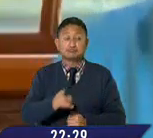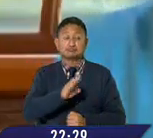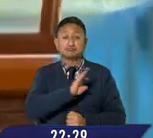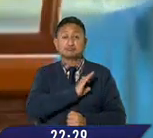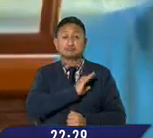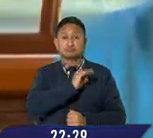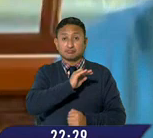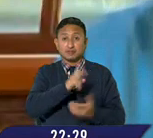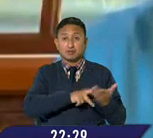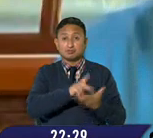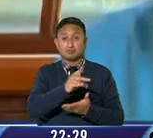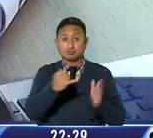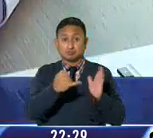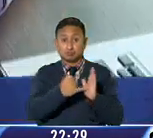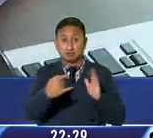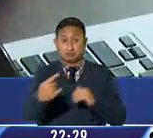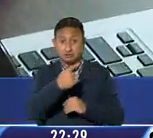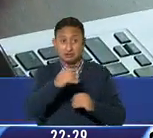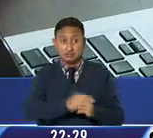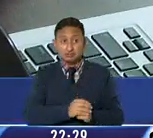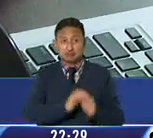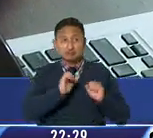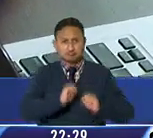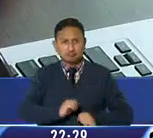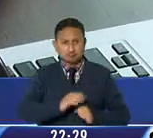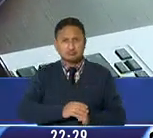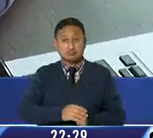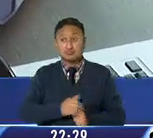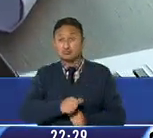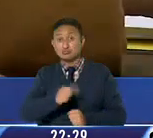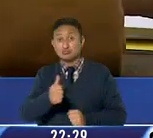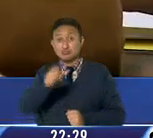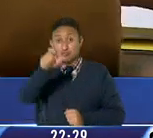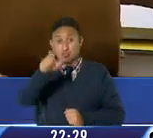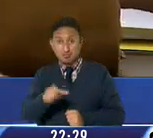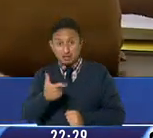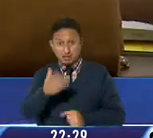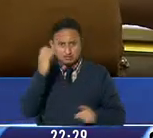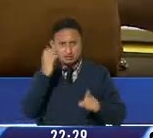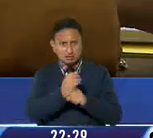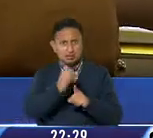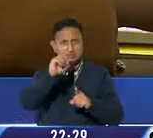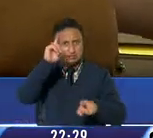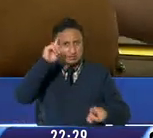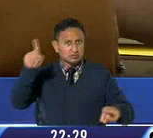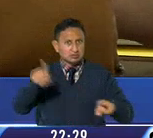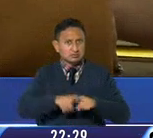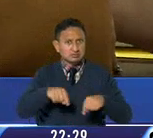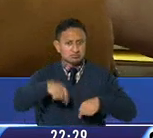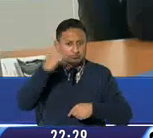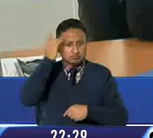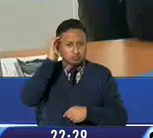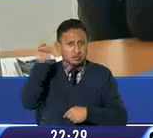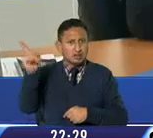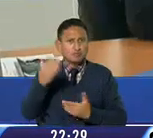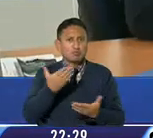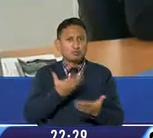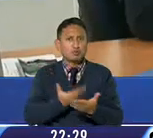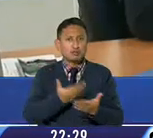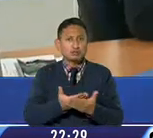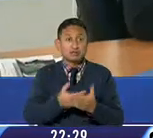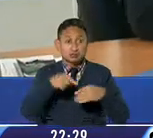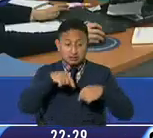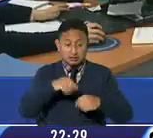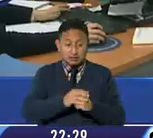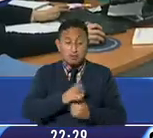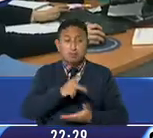Napoleón Santamaría se suma a las críticas de Víctor Hugo Albán, mostrando su preocupación por la propuesta que en la declaración del